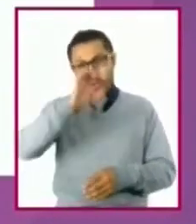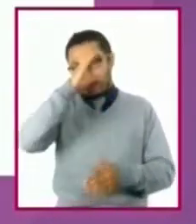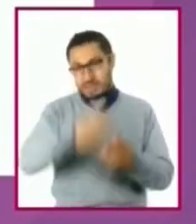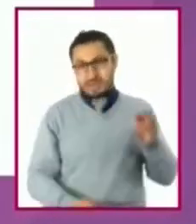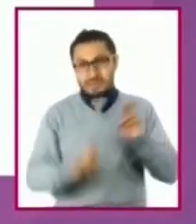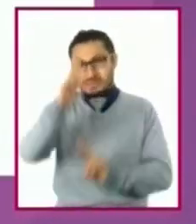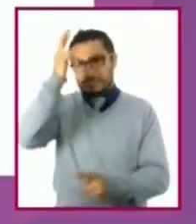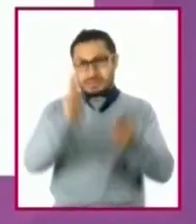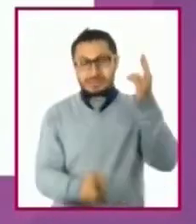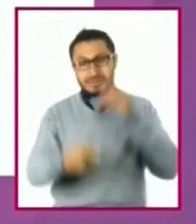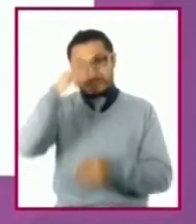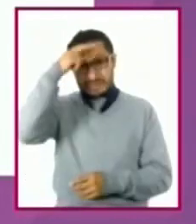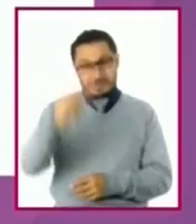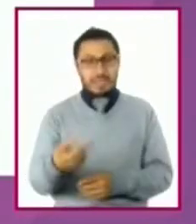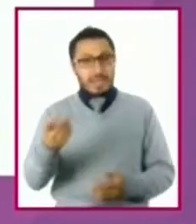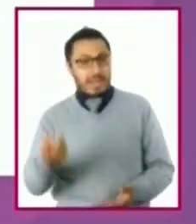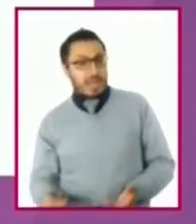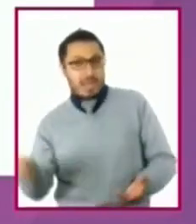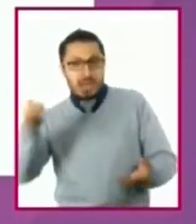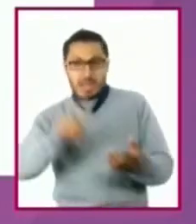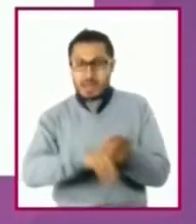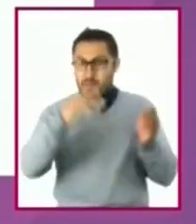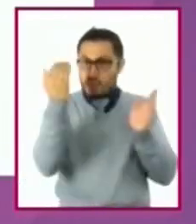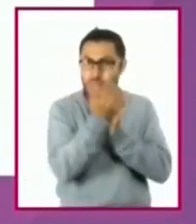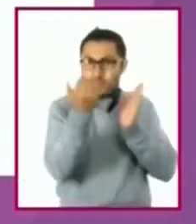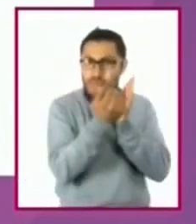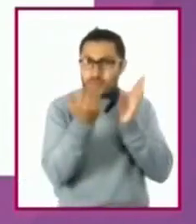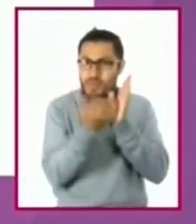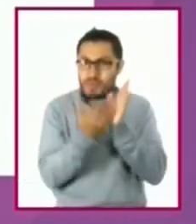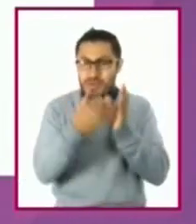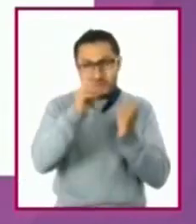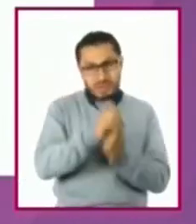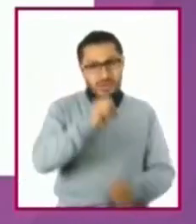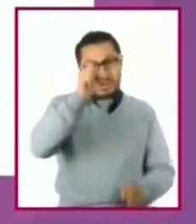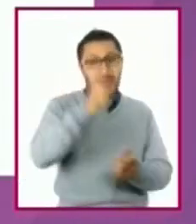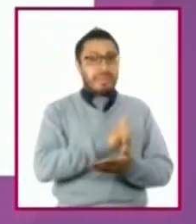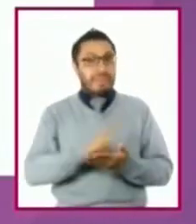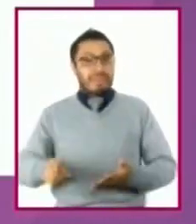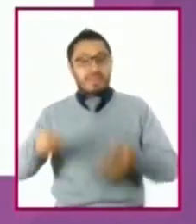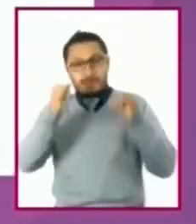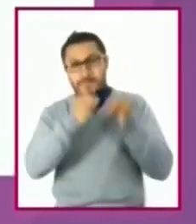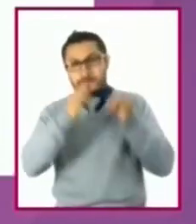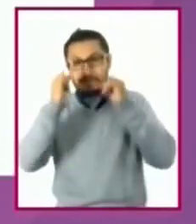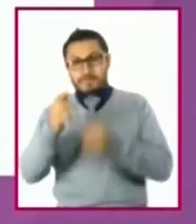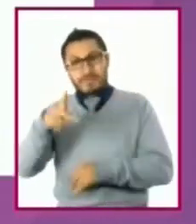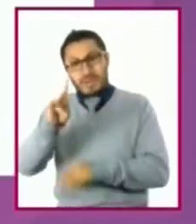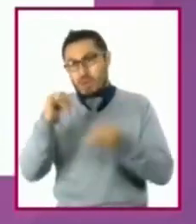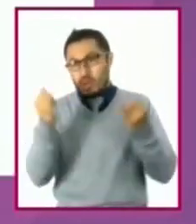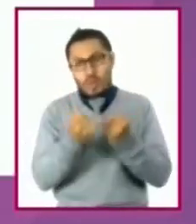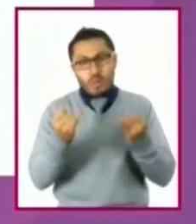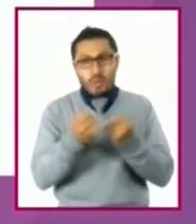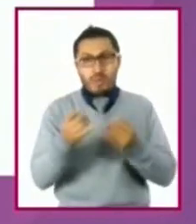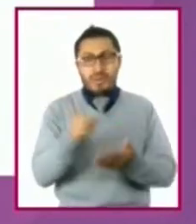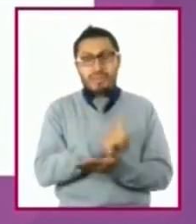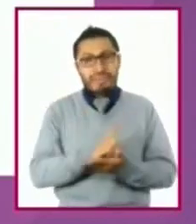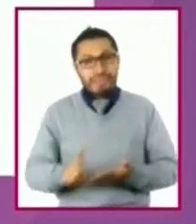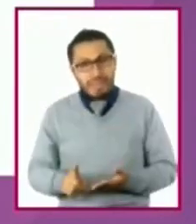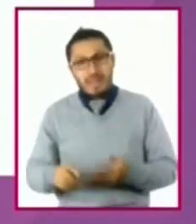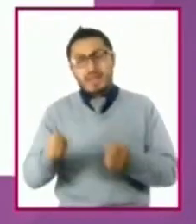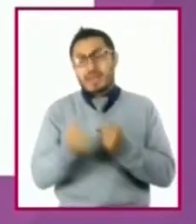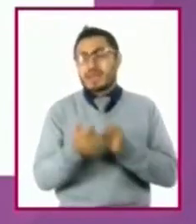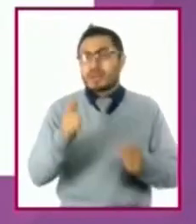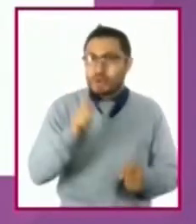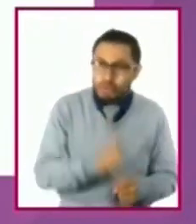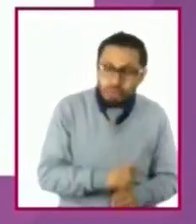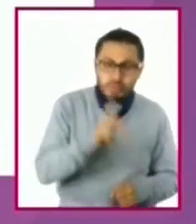se incorporan al texto constitucional no solamente los derechos individuales, sino también los llamados derechos